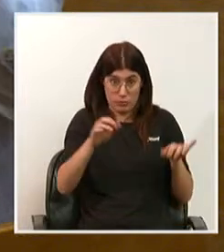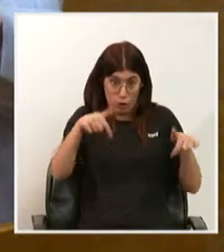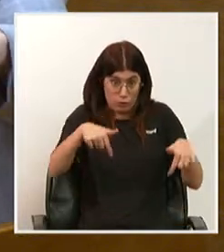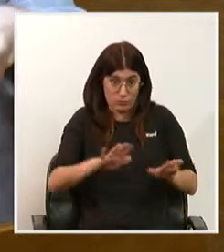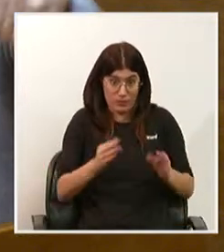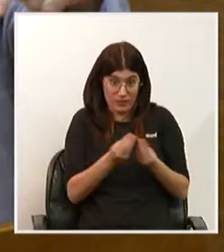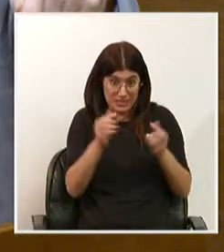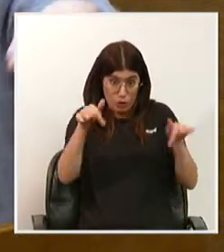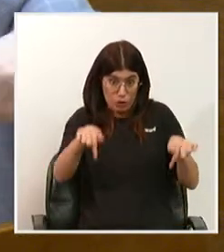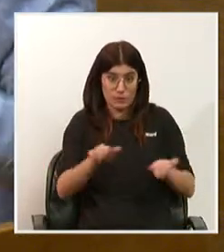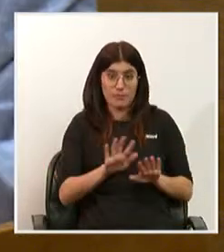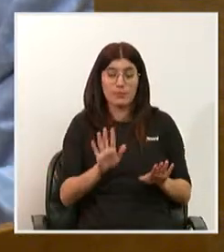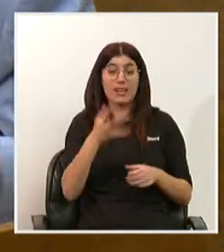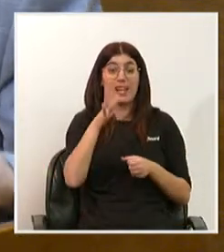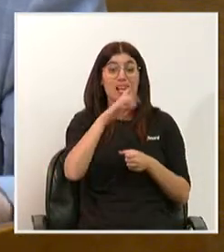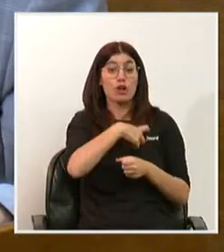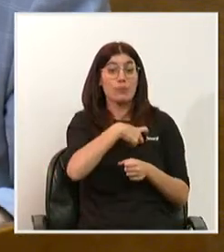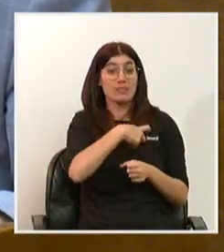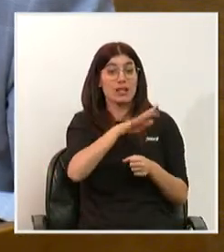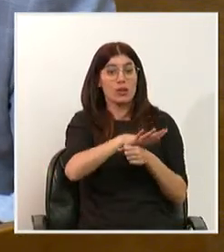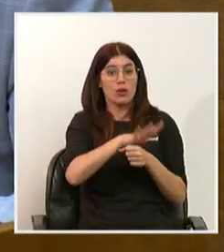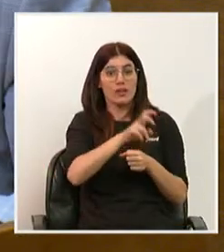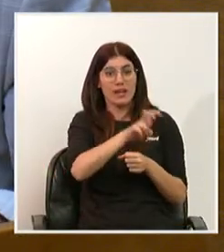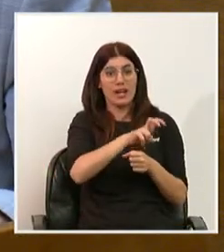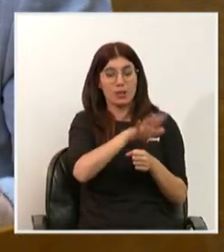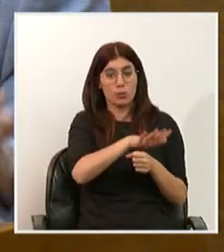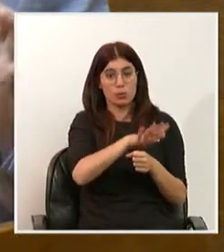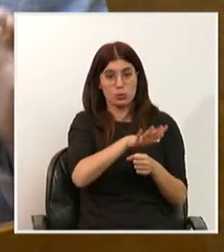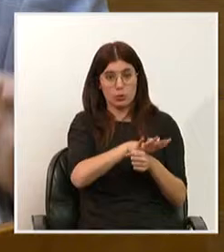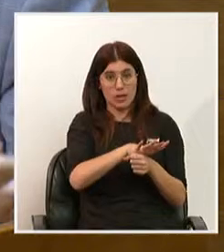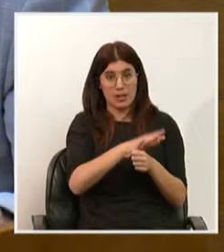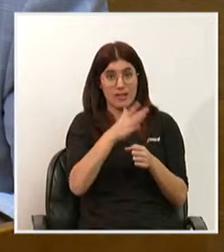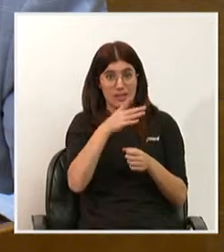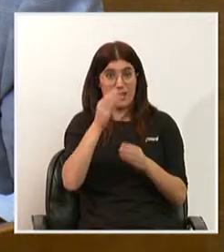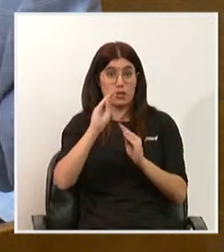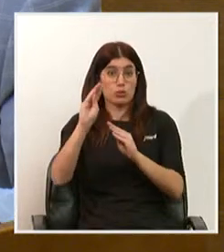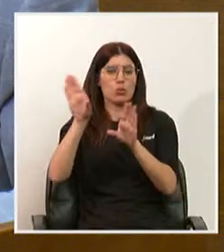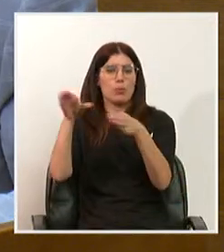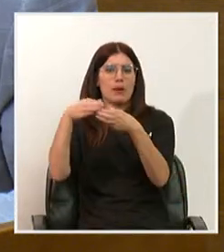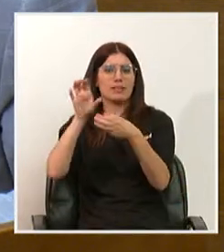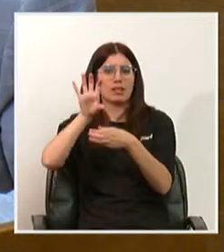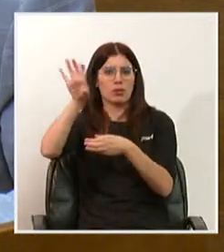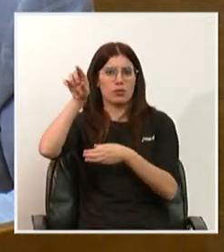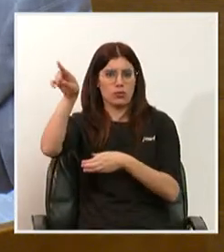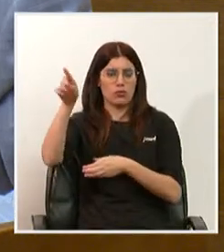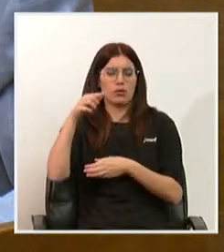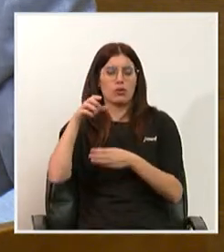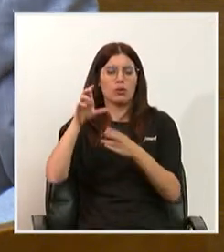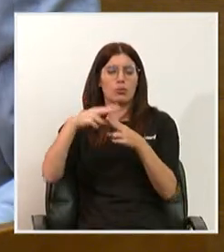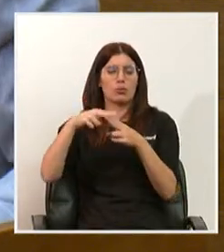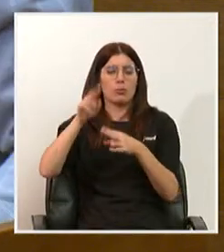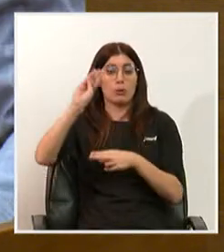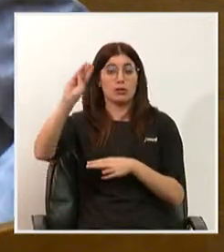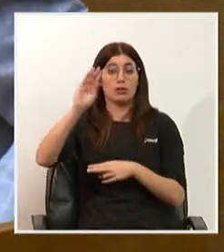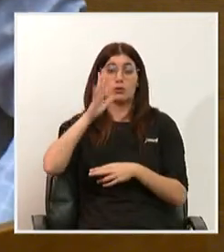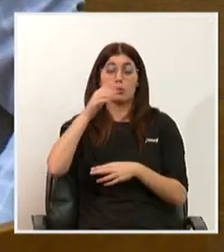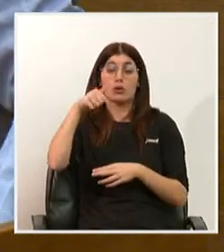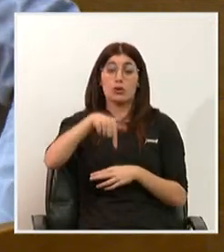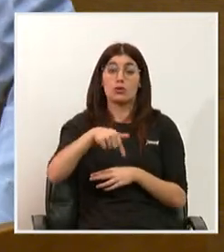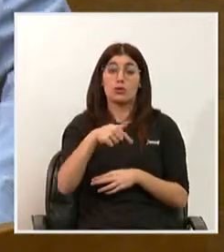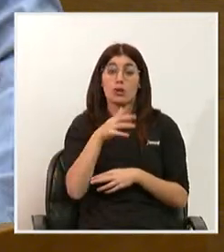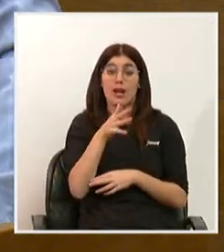comisario de agricultura del partido de Justicia ha dicho en la revista mercados que hay